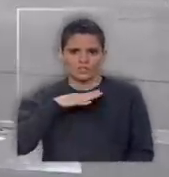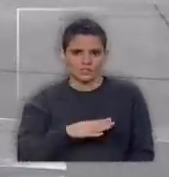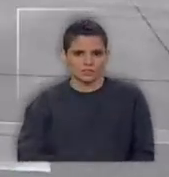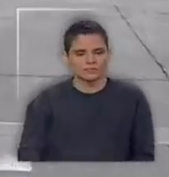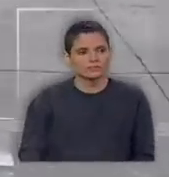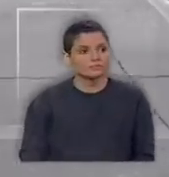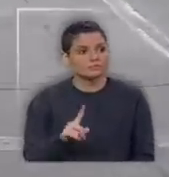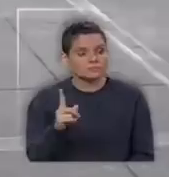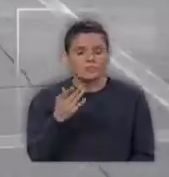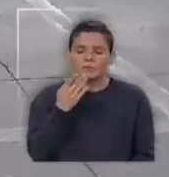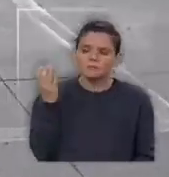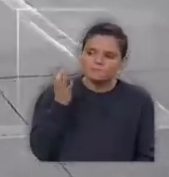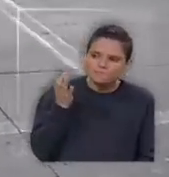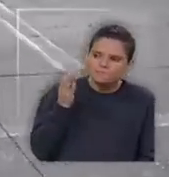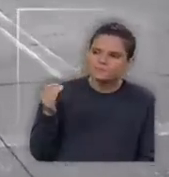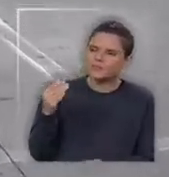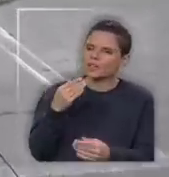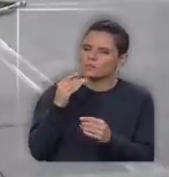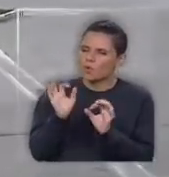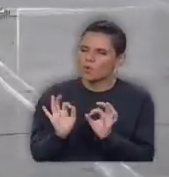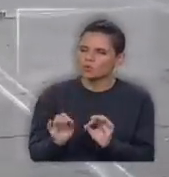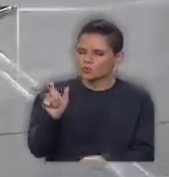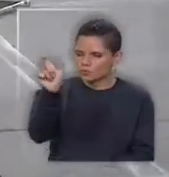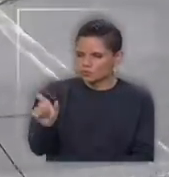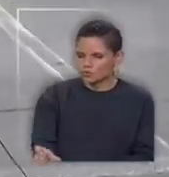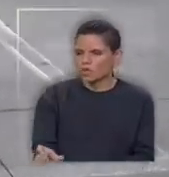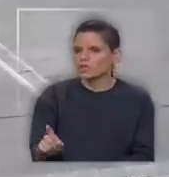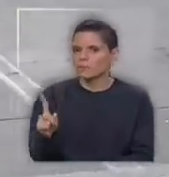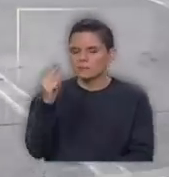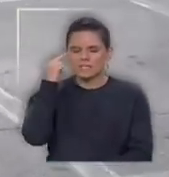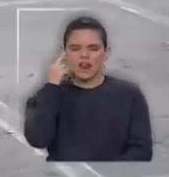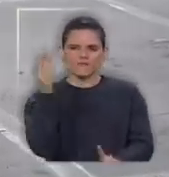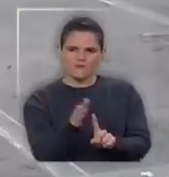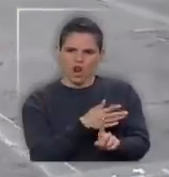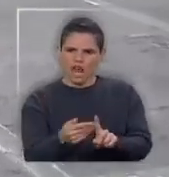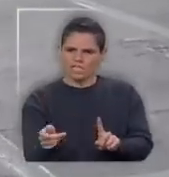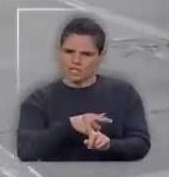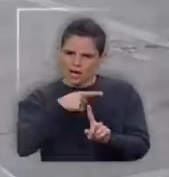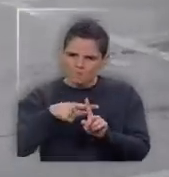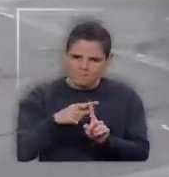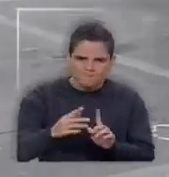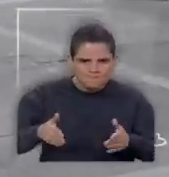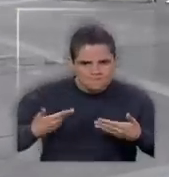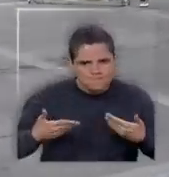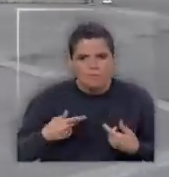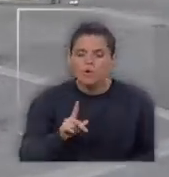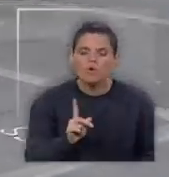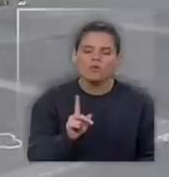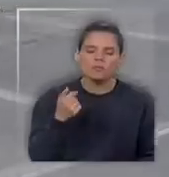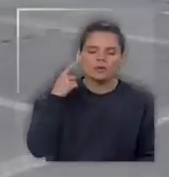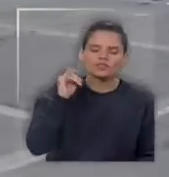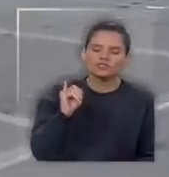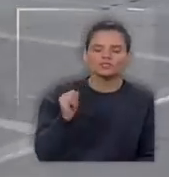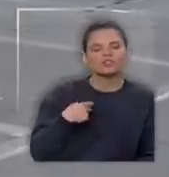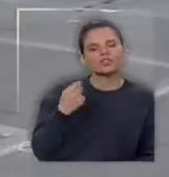escuchando también al vecino, nunca justificando la violencia, pero entendiendo también y comprendiendo lo que ya